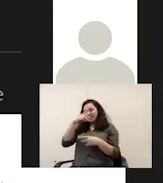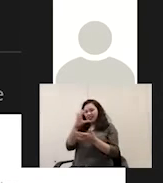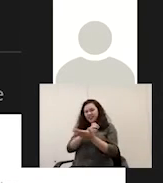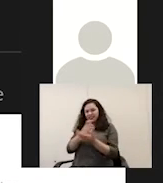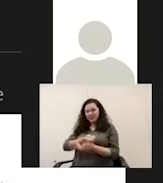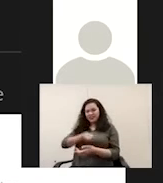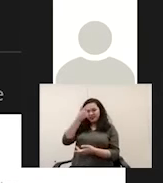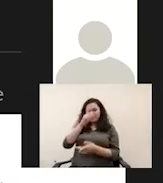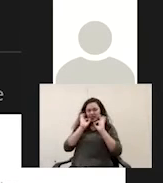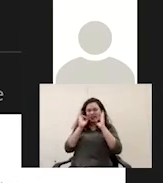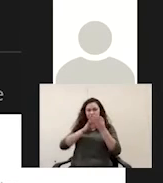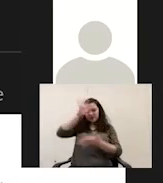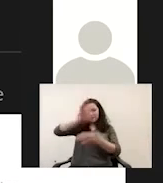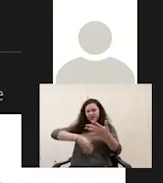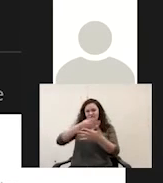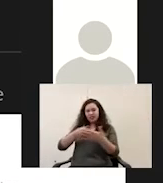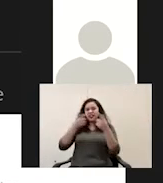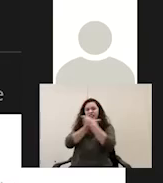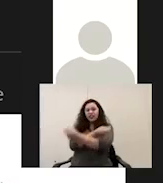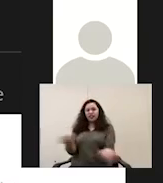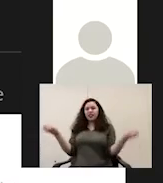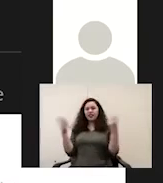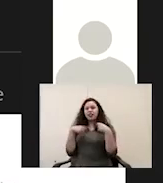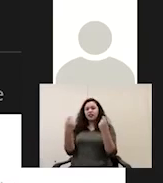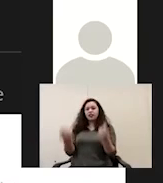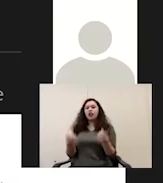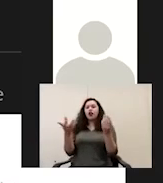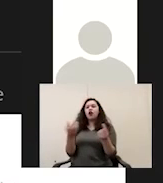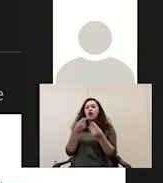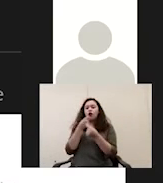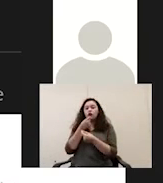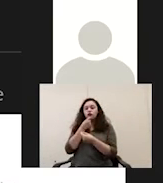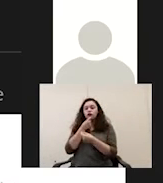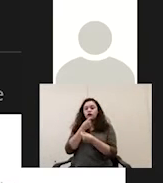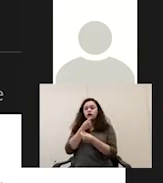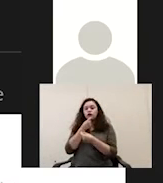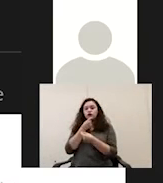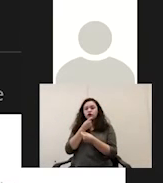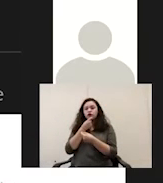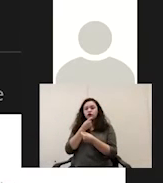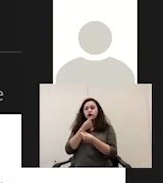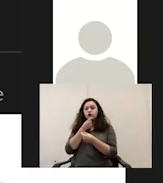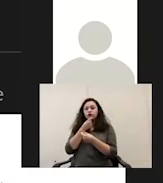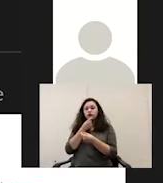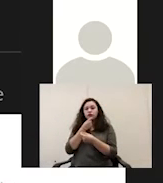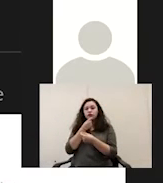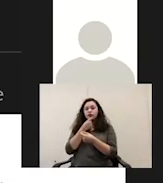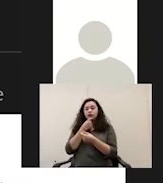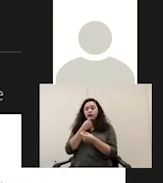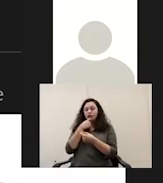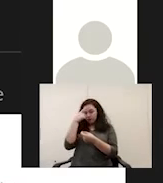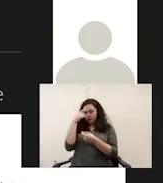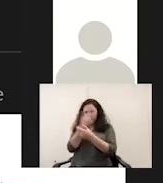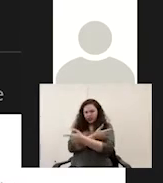un formato que se le va a dar al niño, o bien que ustedes van a tener. Eso es a la libertad que